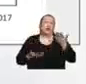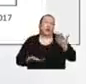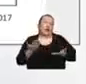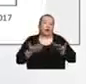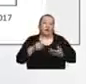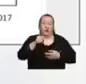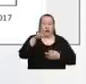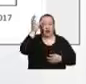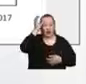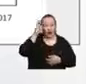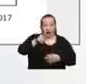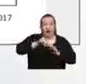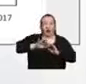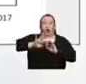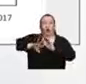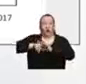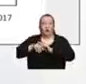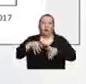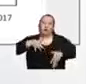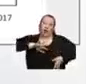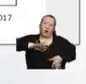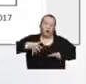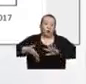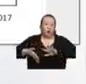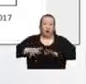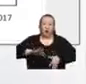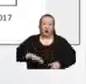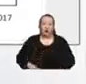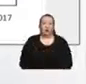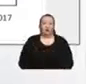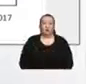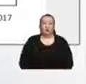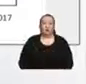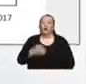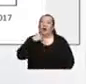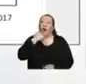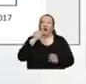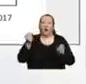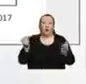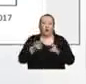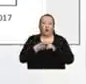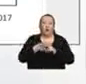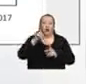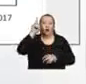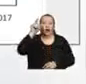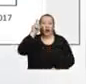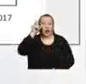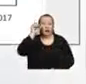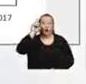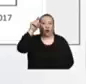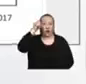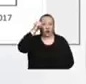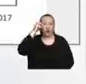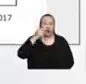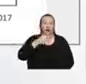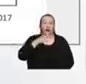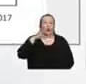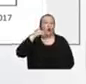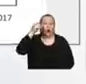corrupción y si hay un titular de la prensa y siendo escándalo con cerco de gobierno a correa del lazo eso cambia esto es